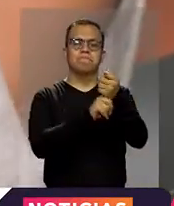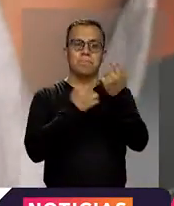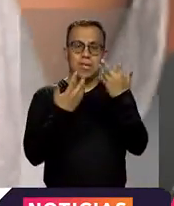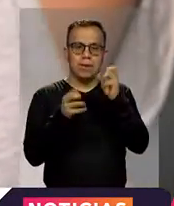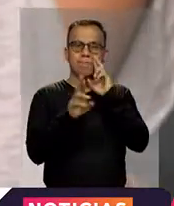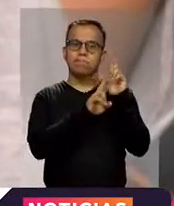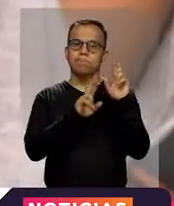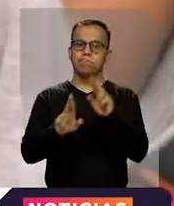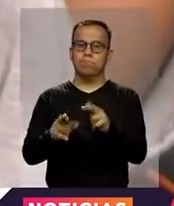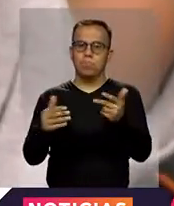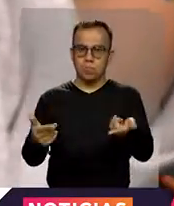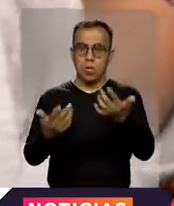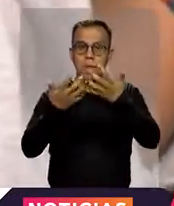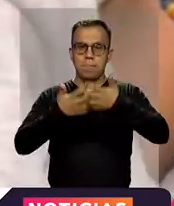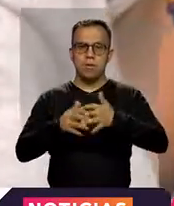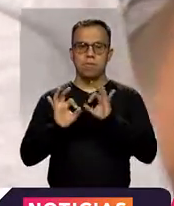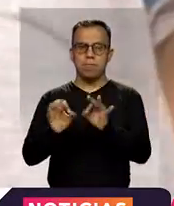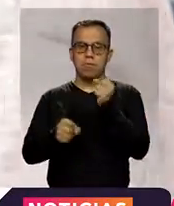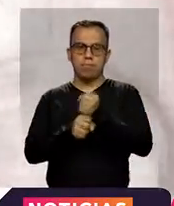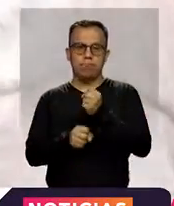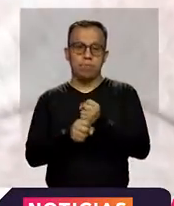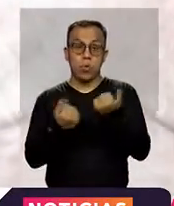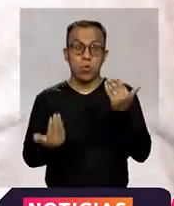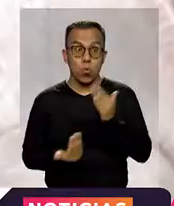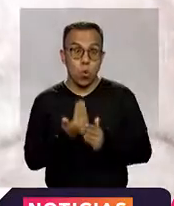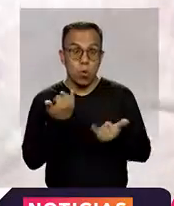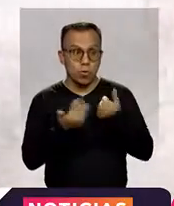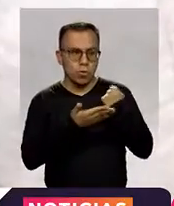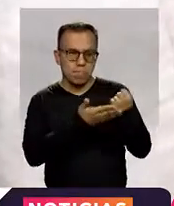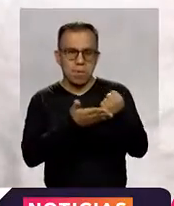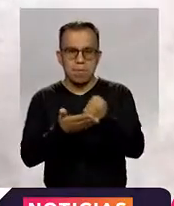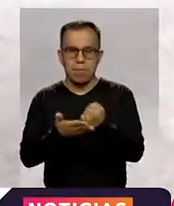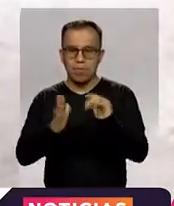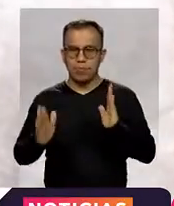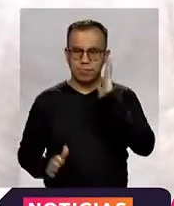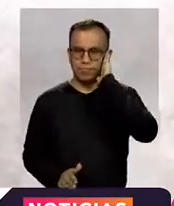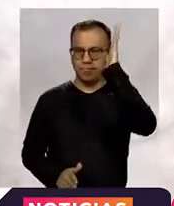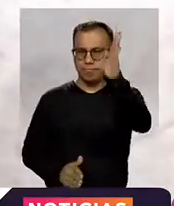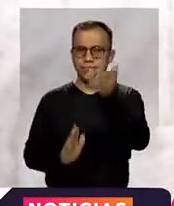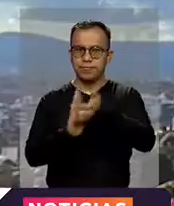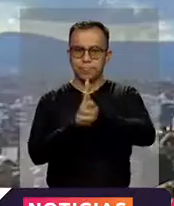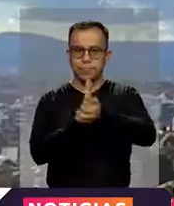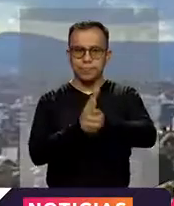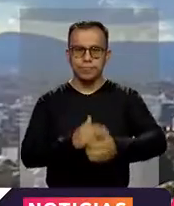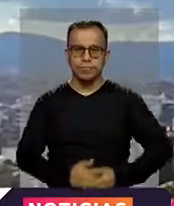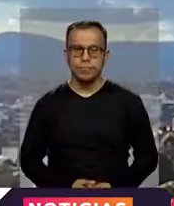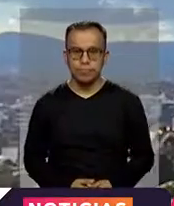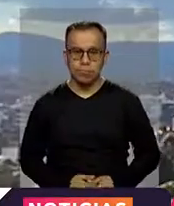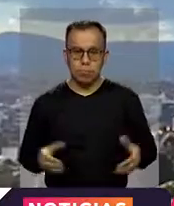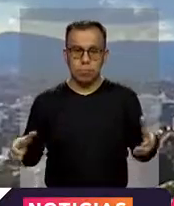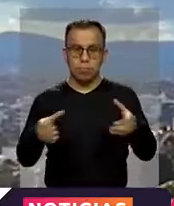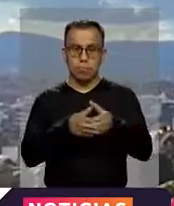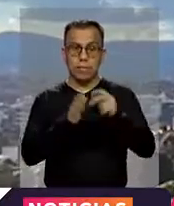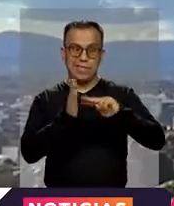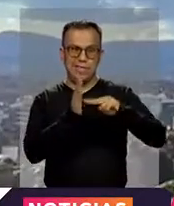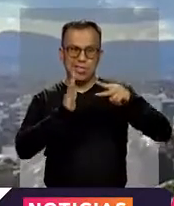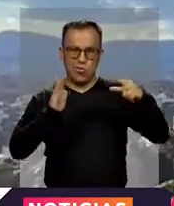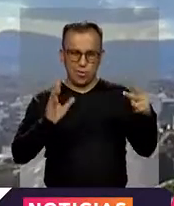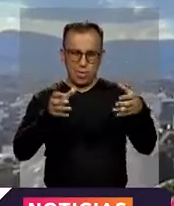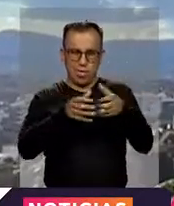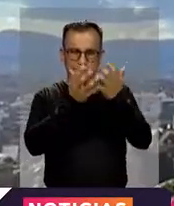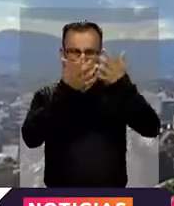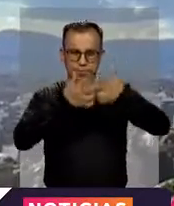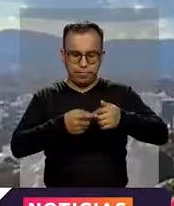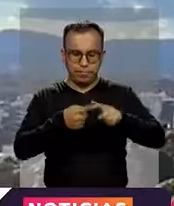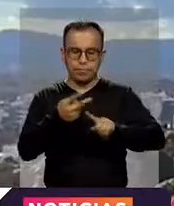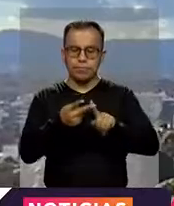el reconocimiento de ser un buen empleador para los actuales colaboradores como para los futuros talentos. Las compañías de tecnología,